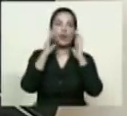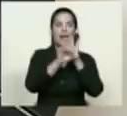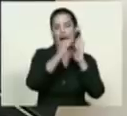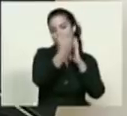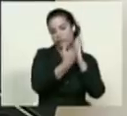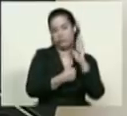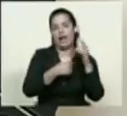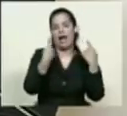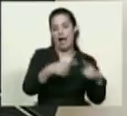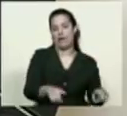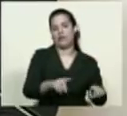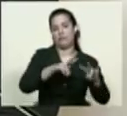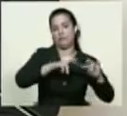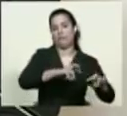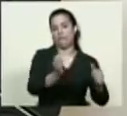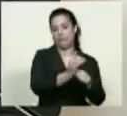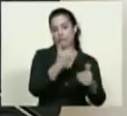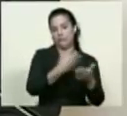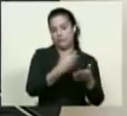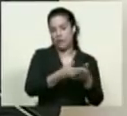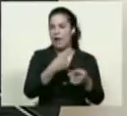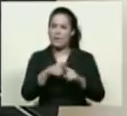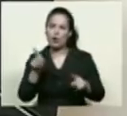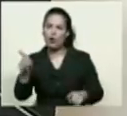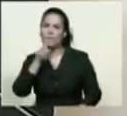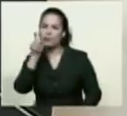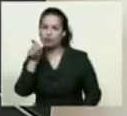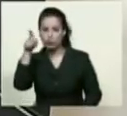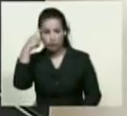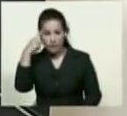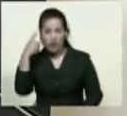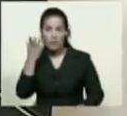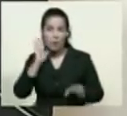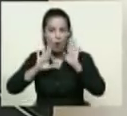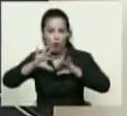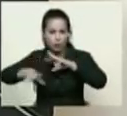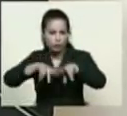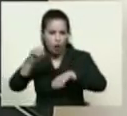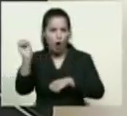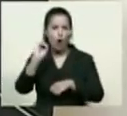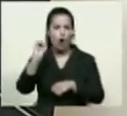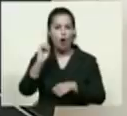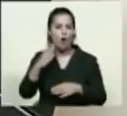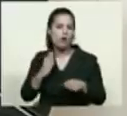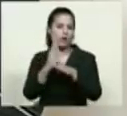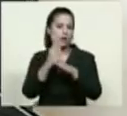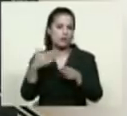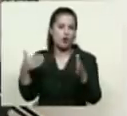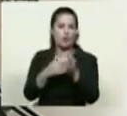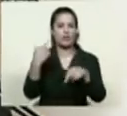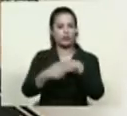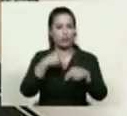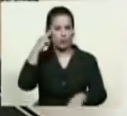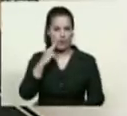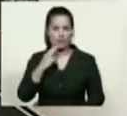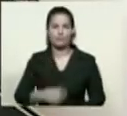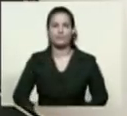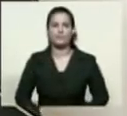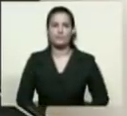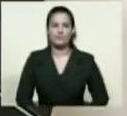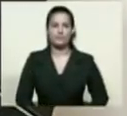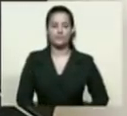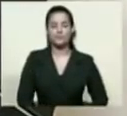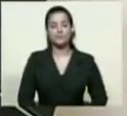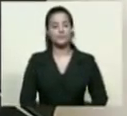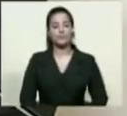estar... ¿Podemos estar ante un caso de corrupción o también un caso de sabotaje a la Revolución Bolivariana? Gracias. Yo